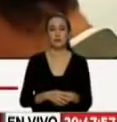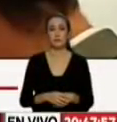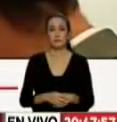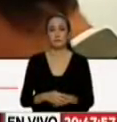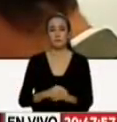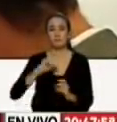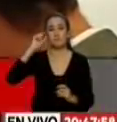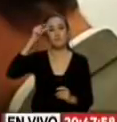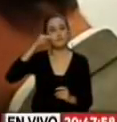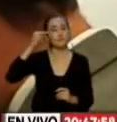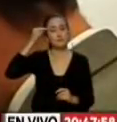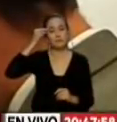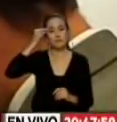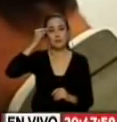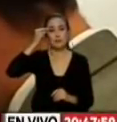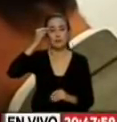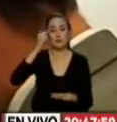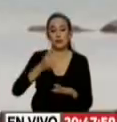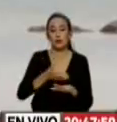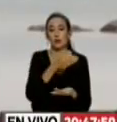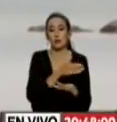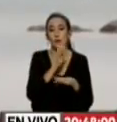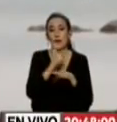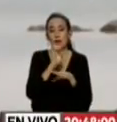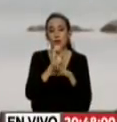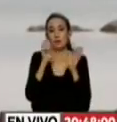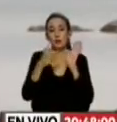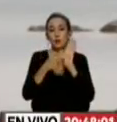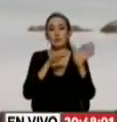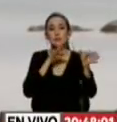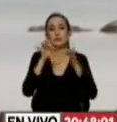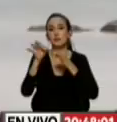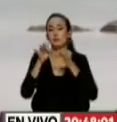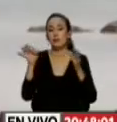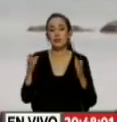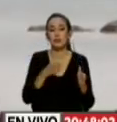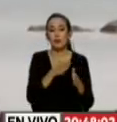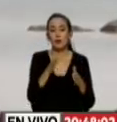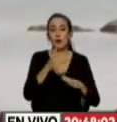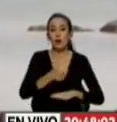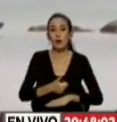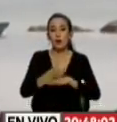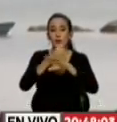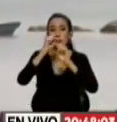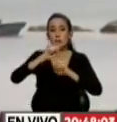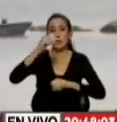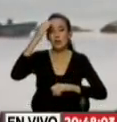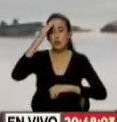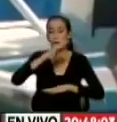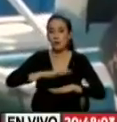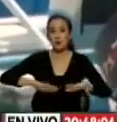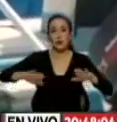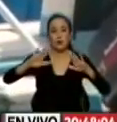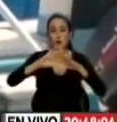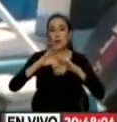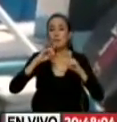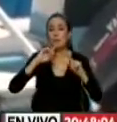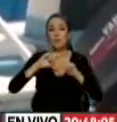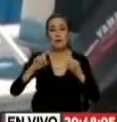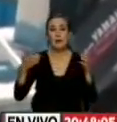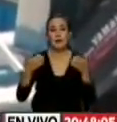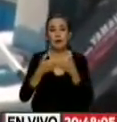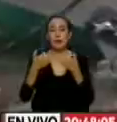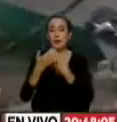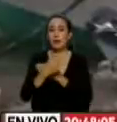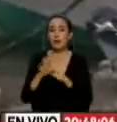el gobierno ecuatoriano se expuso la experiencia en el combate de delitos pesqueros. Sus autoridades creen que se ha hecho mucho, pese a no contar con toda la